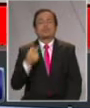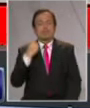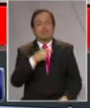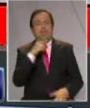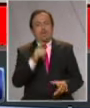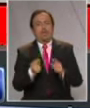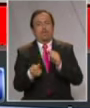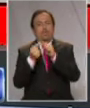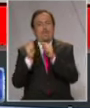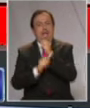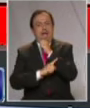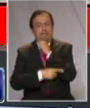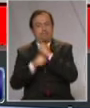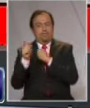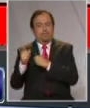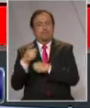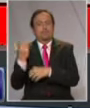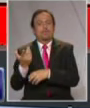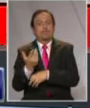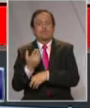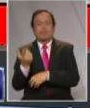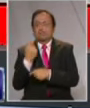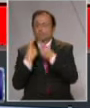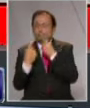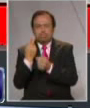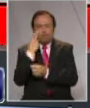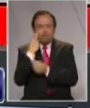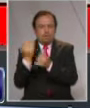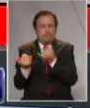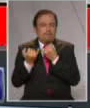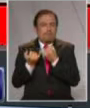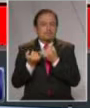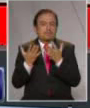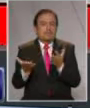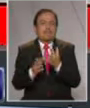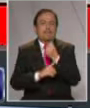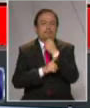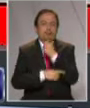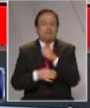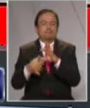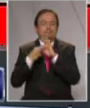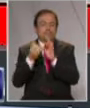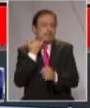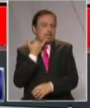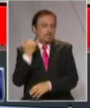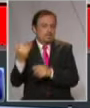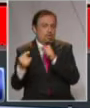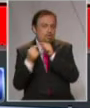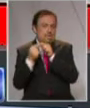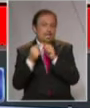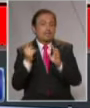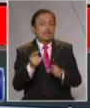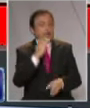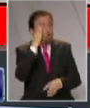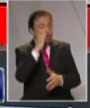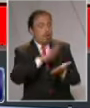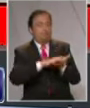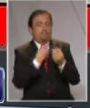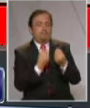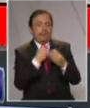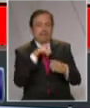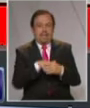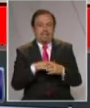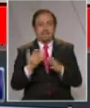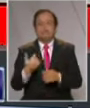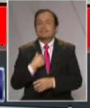tomar contacto con el abogado de este último para conocer más detalles del caso. Abogado, muchas gracias por atender nuestro llamado. Hola, buenas tardes.